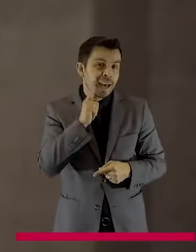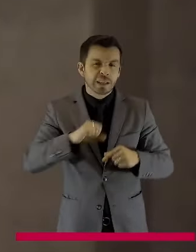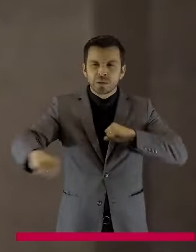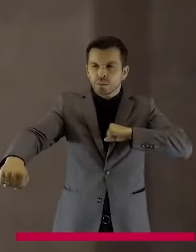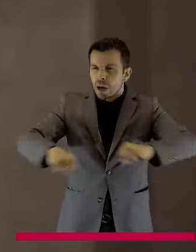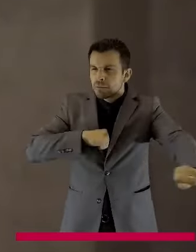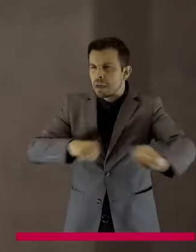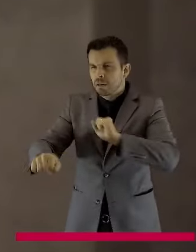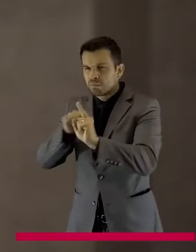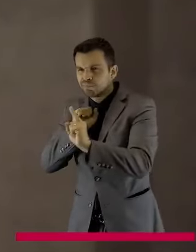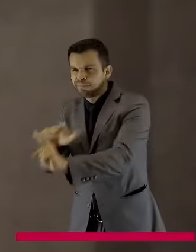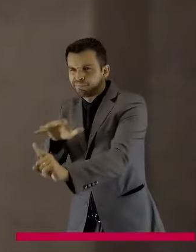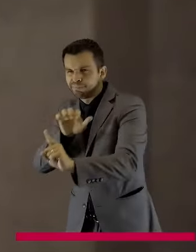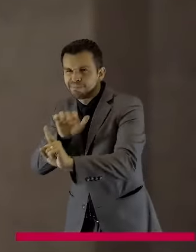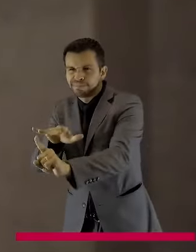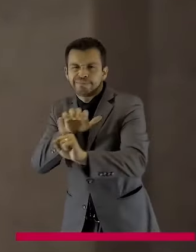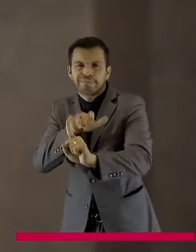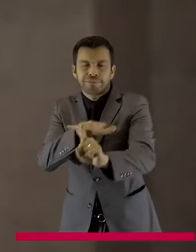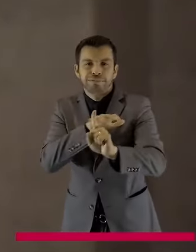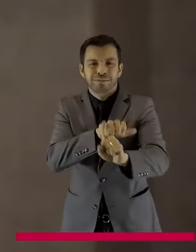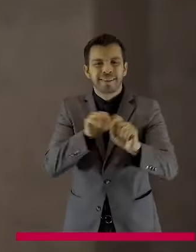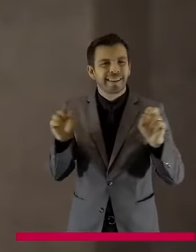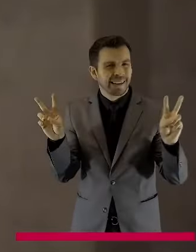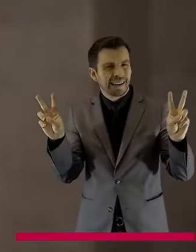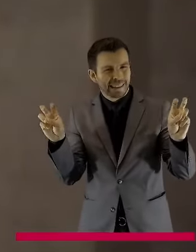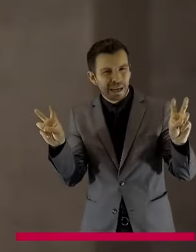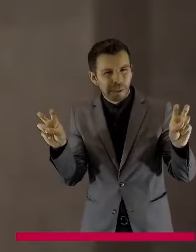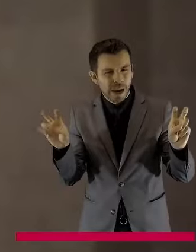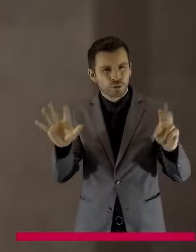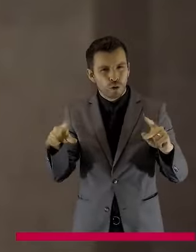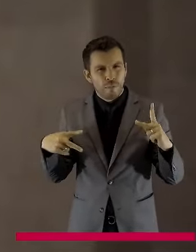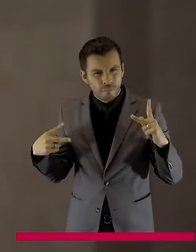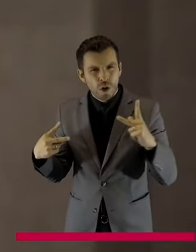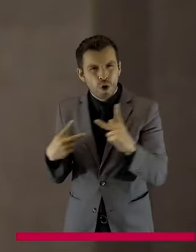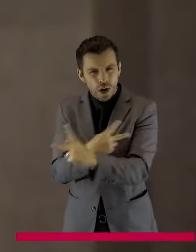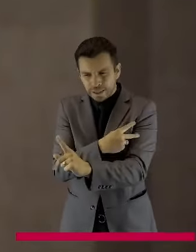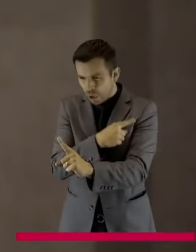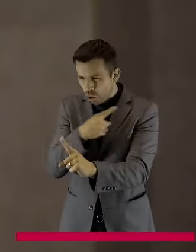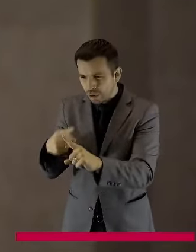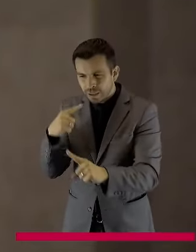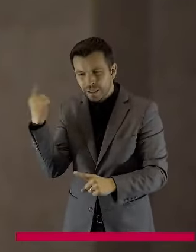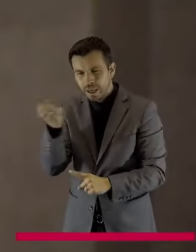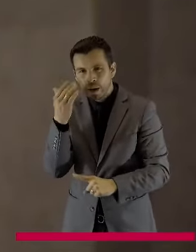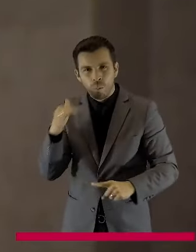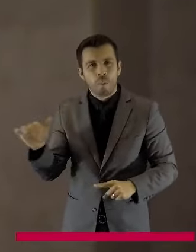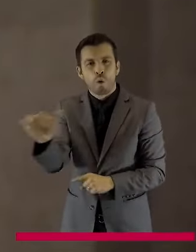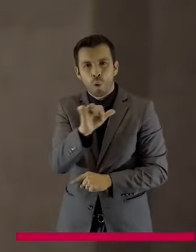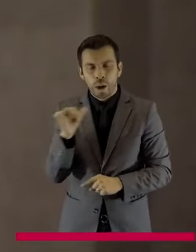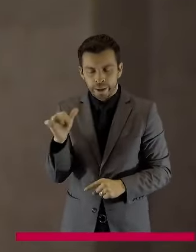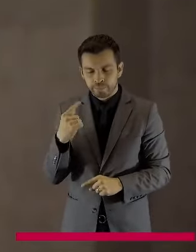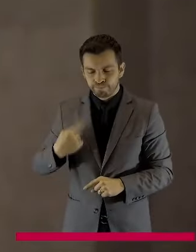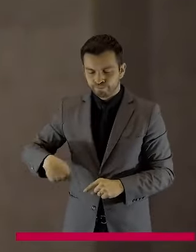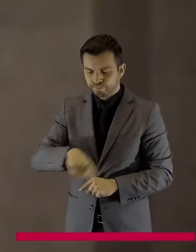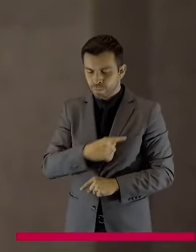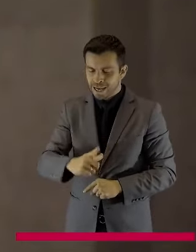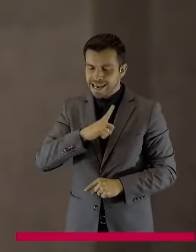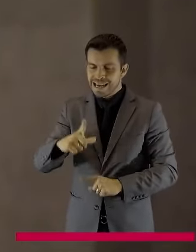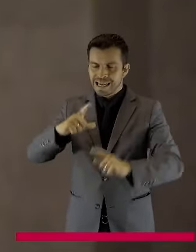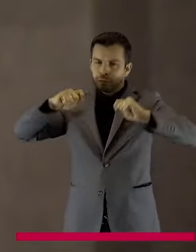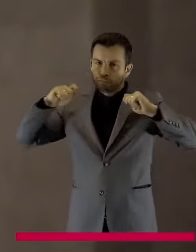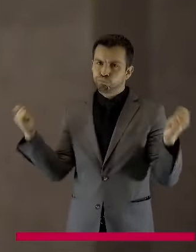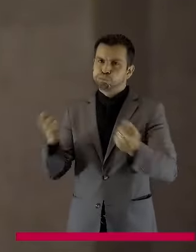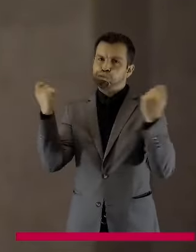activismo frente a la violencia contra las mujeres, estamos liderando una campaña